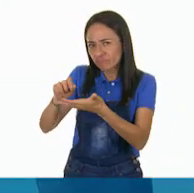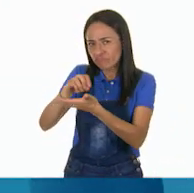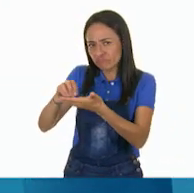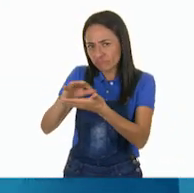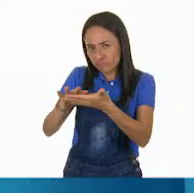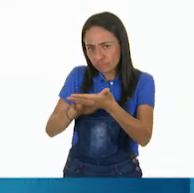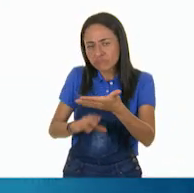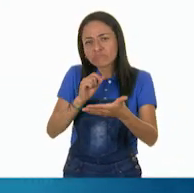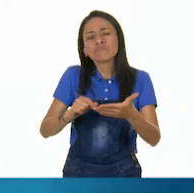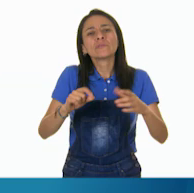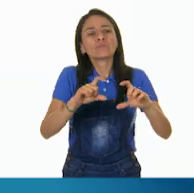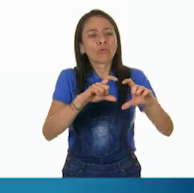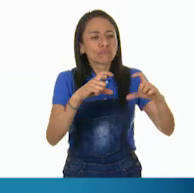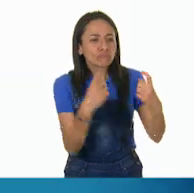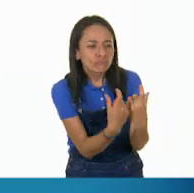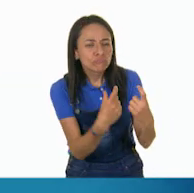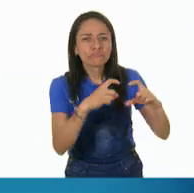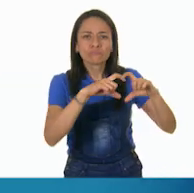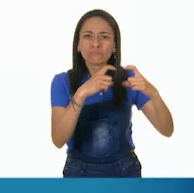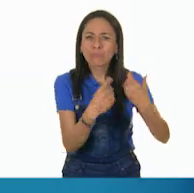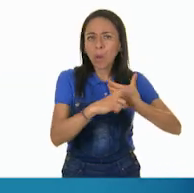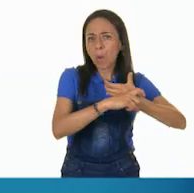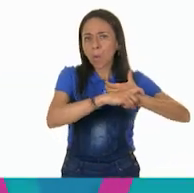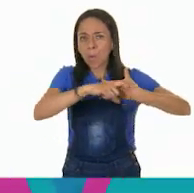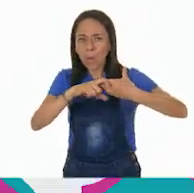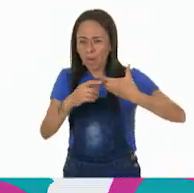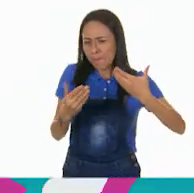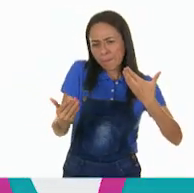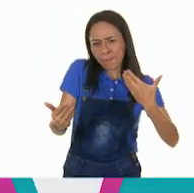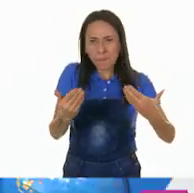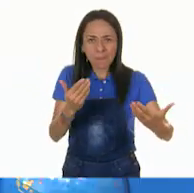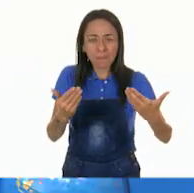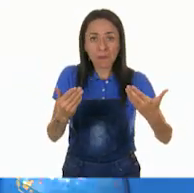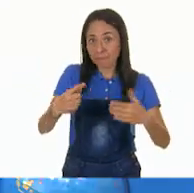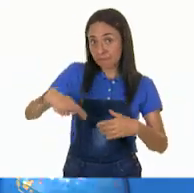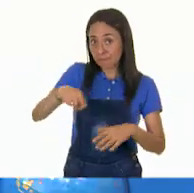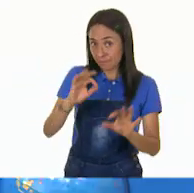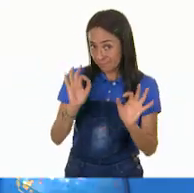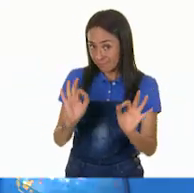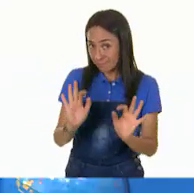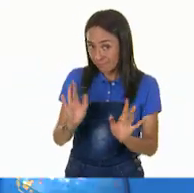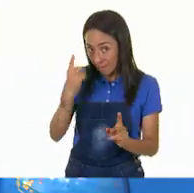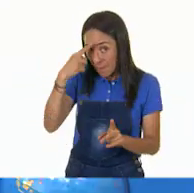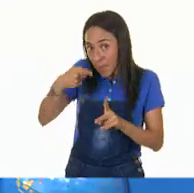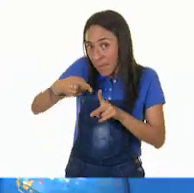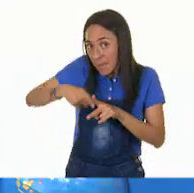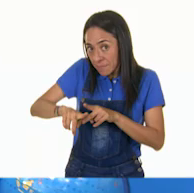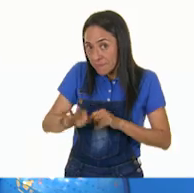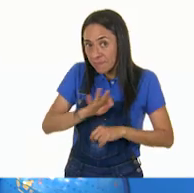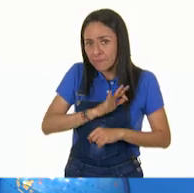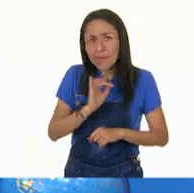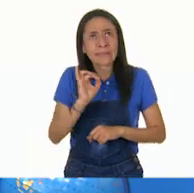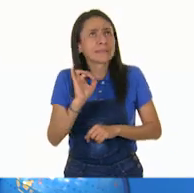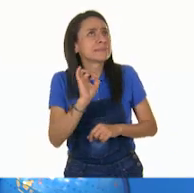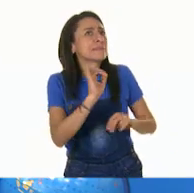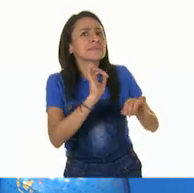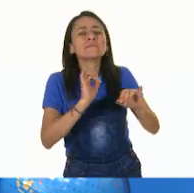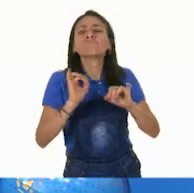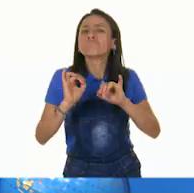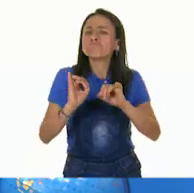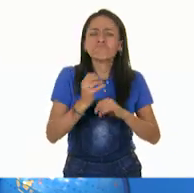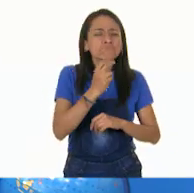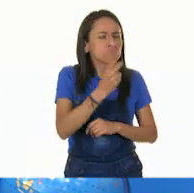así que ya están listas y listos para iniciar listísimos hicimos este tema me parece muy muy interesante